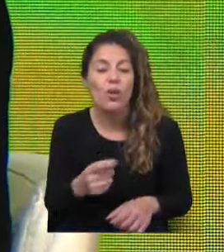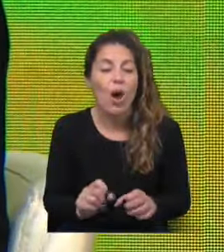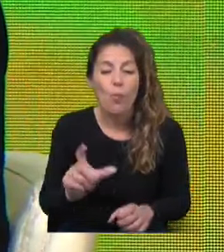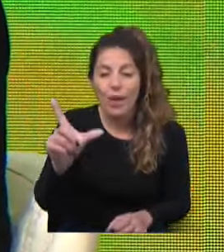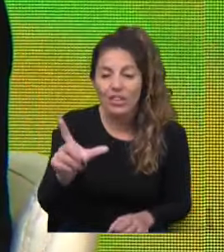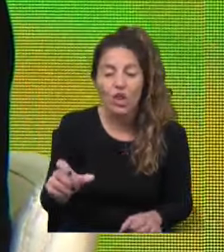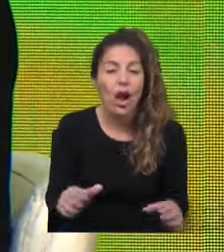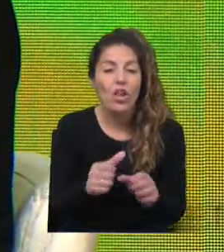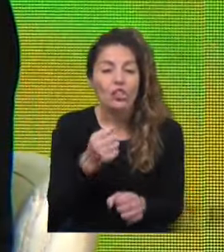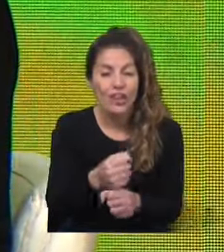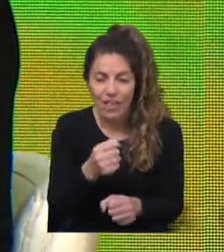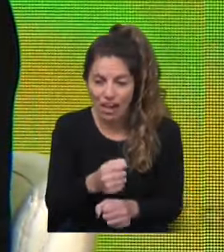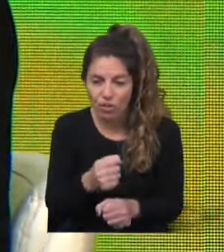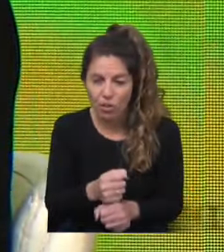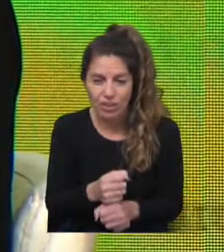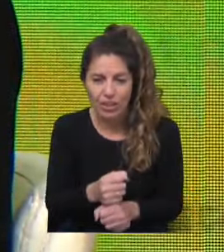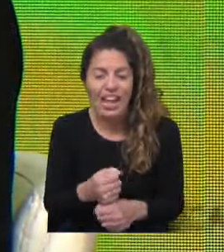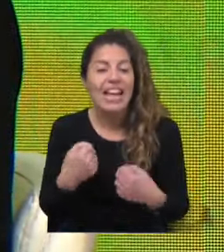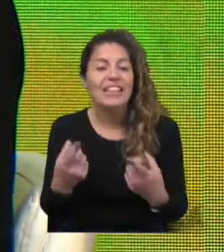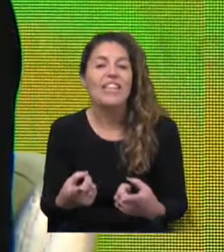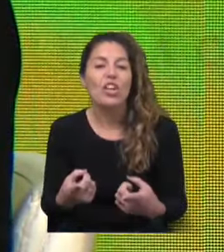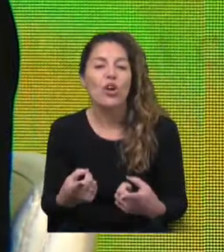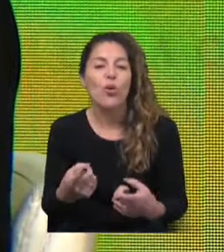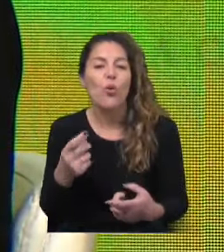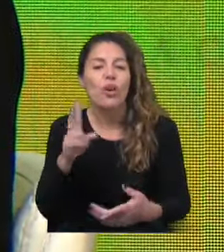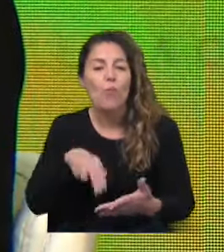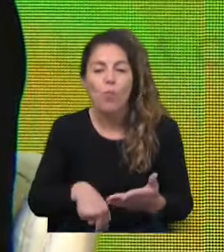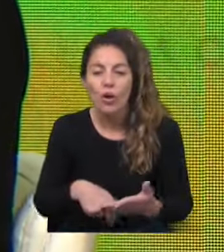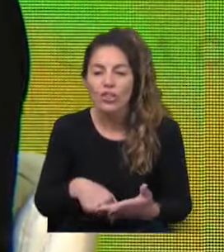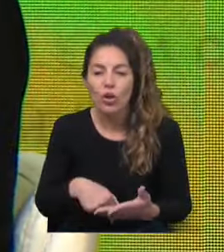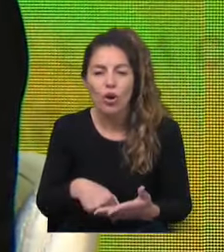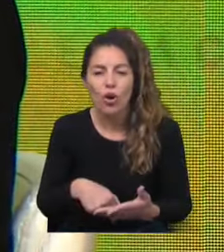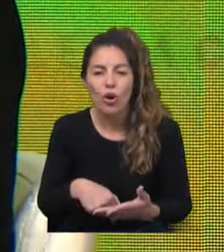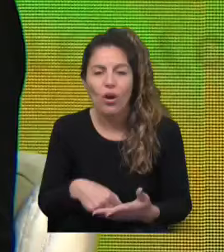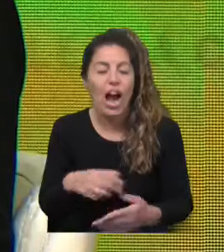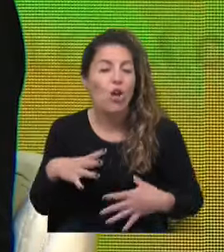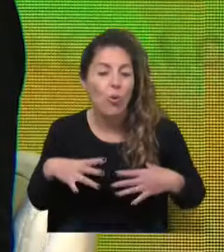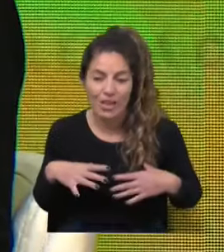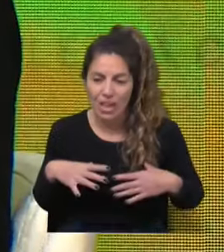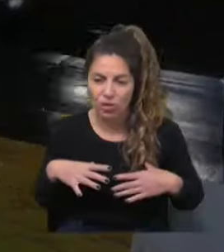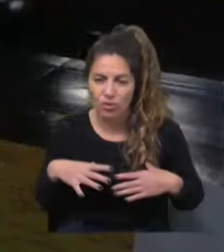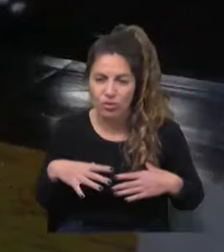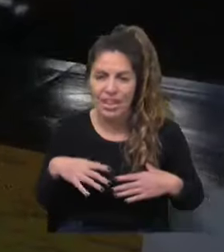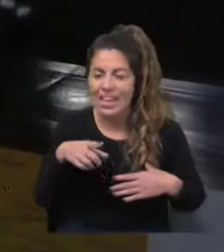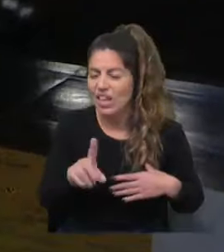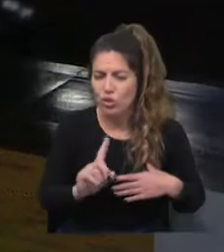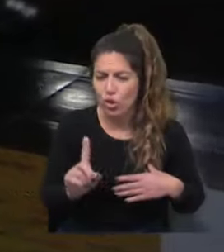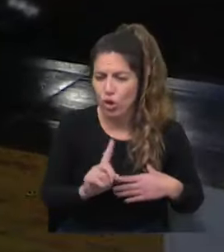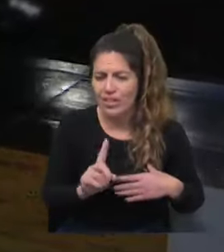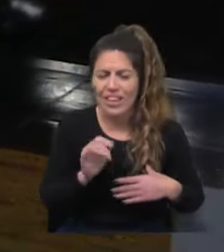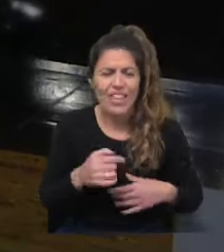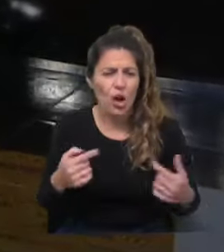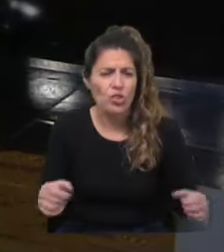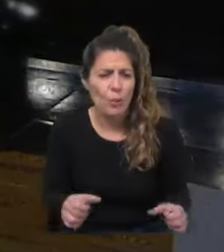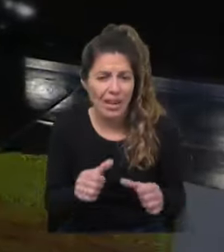los activos y le pidieron un impuesto a los jubilados. Y eso no es, había cosas